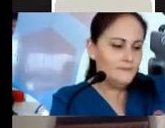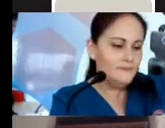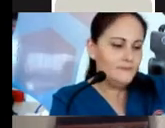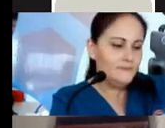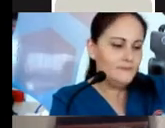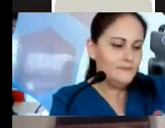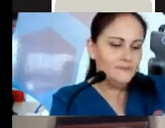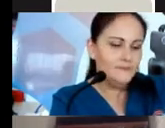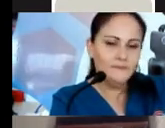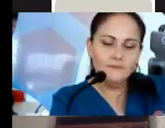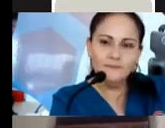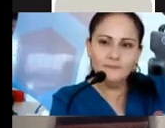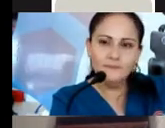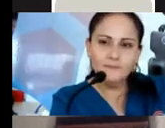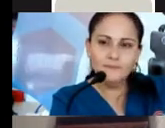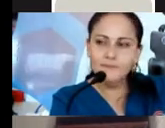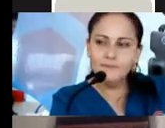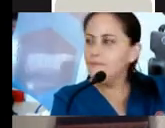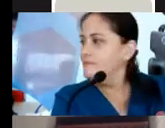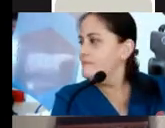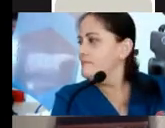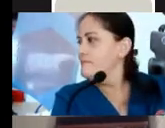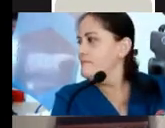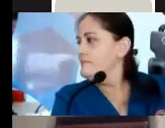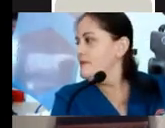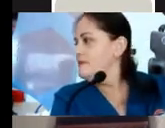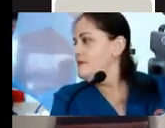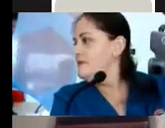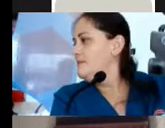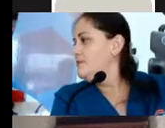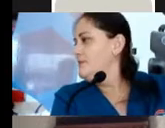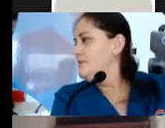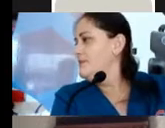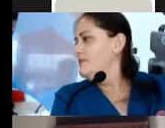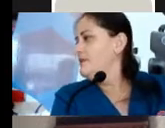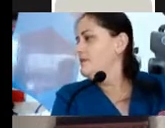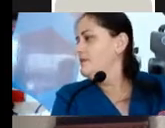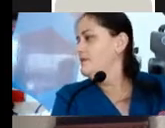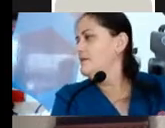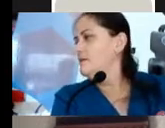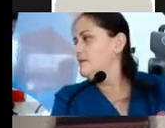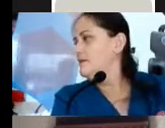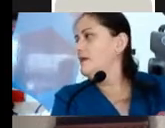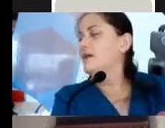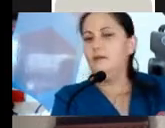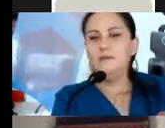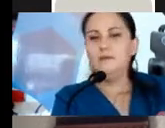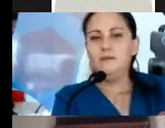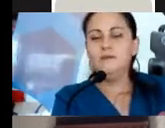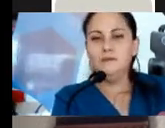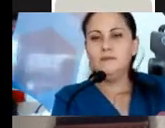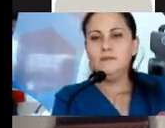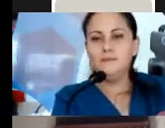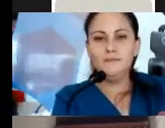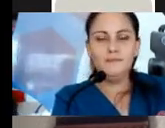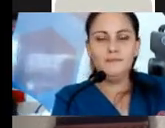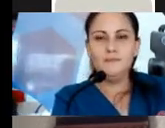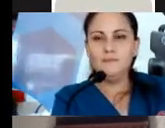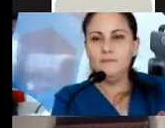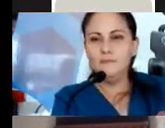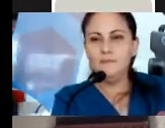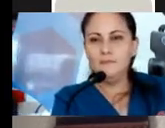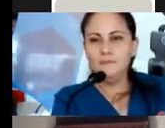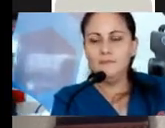sillas motorizadas. ¿Ok? Es tener la posibilidad de verificar ampliamente el control